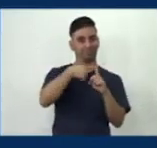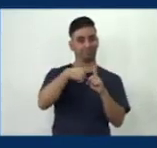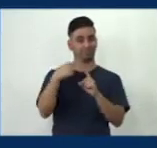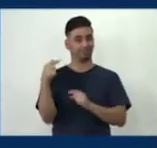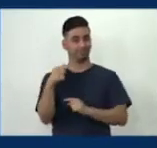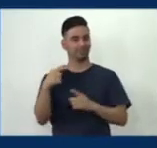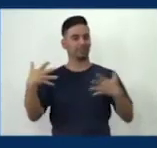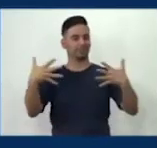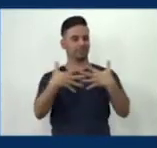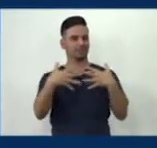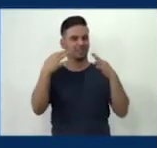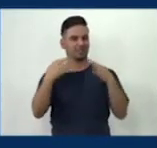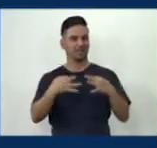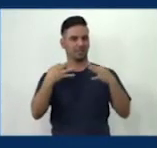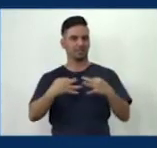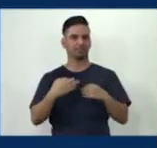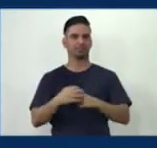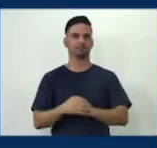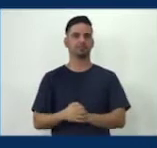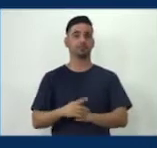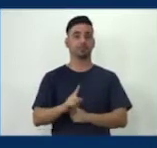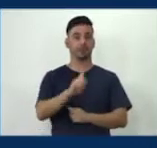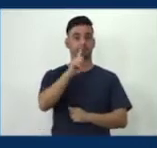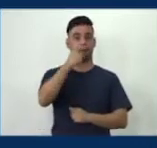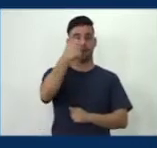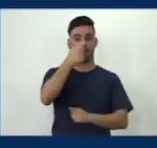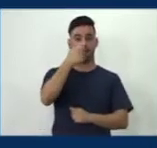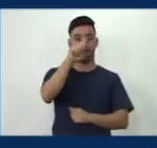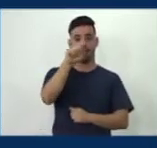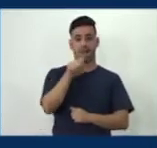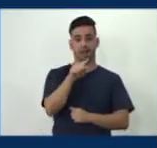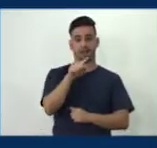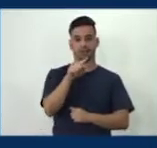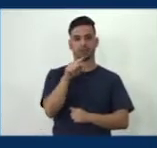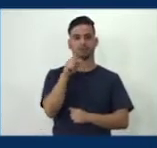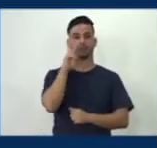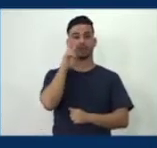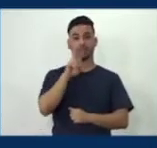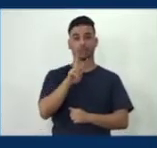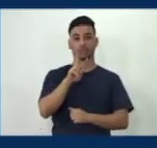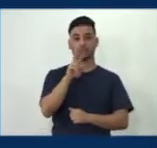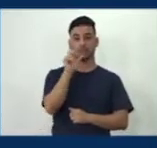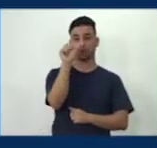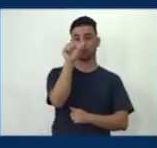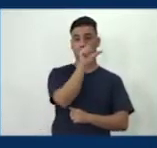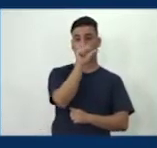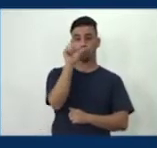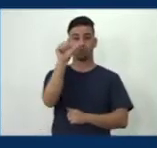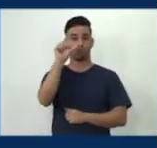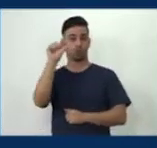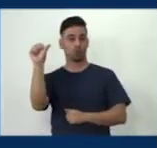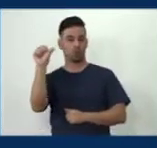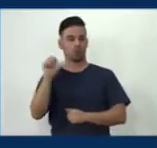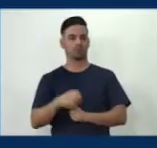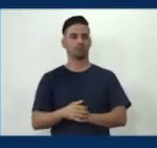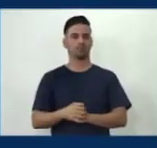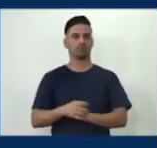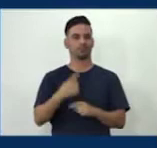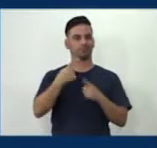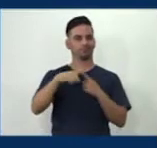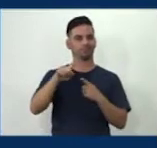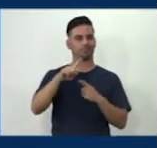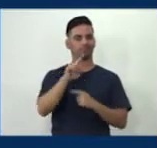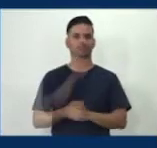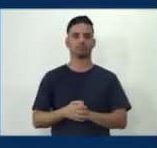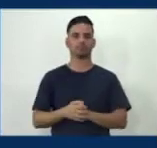Es decir, que en el caso A, ¿cómo están? Sur y sur. En el caso B, ¿cómo están? Norte y sur.